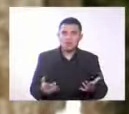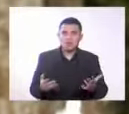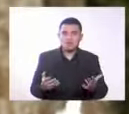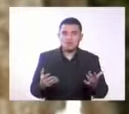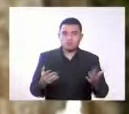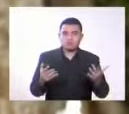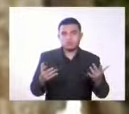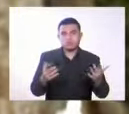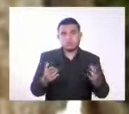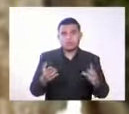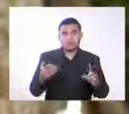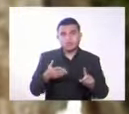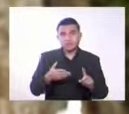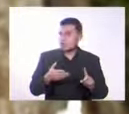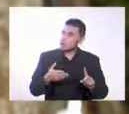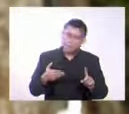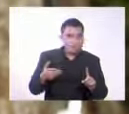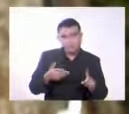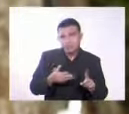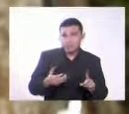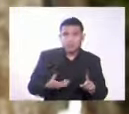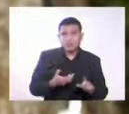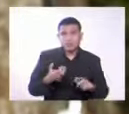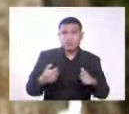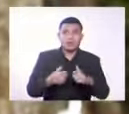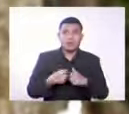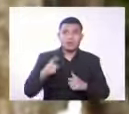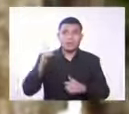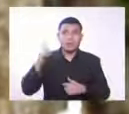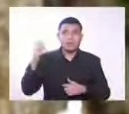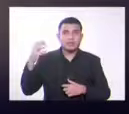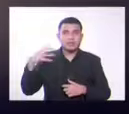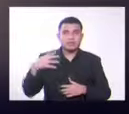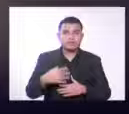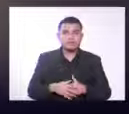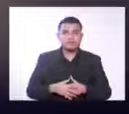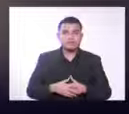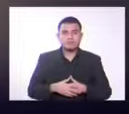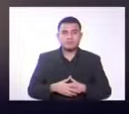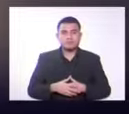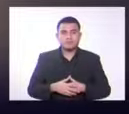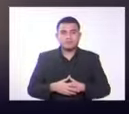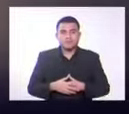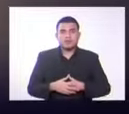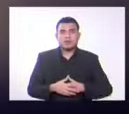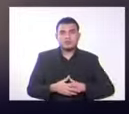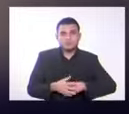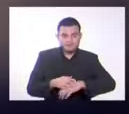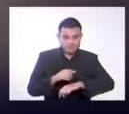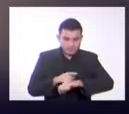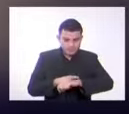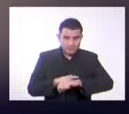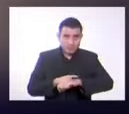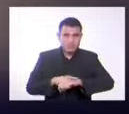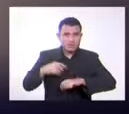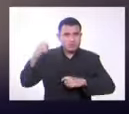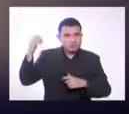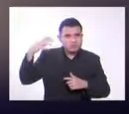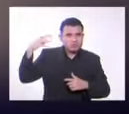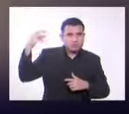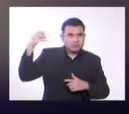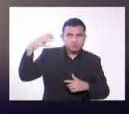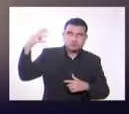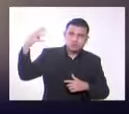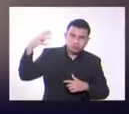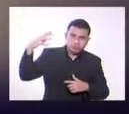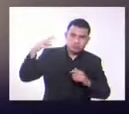Directa o indirectamente, toda la energía proviene del sol. Cada minuto llega suficiente energía solar a la Tierra